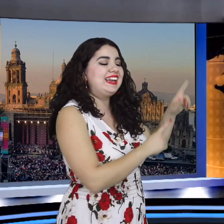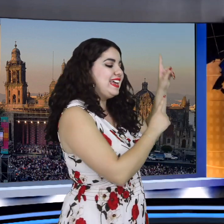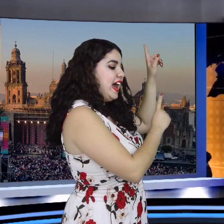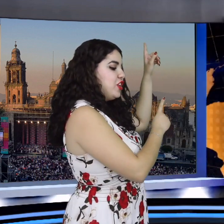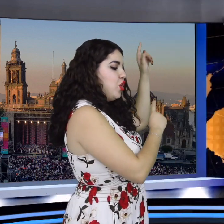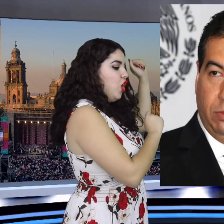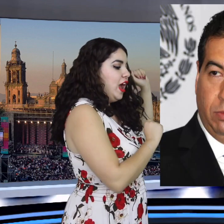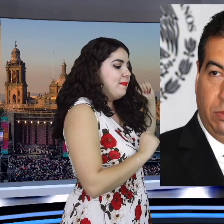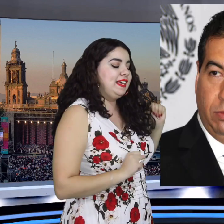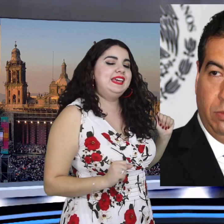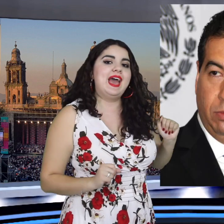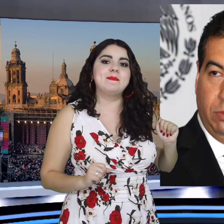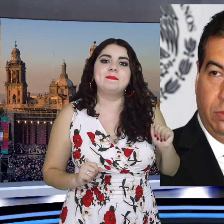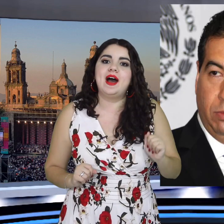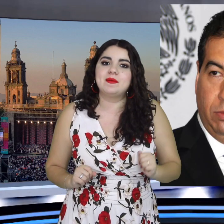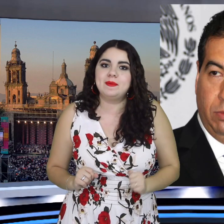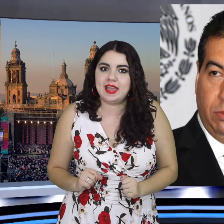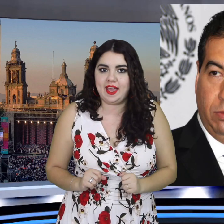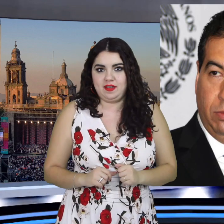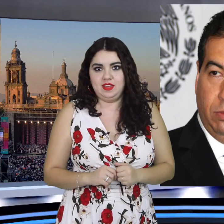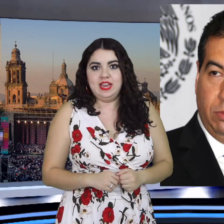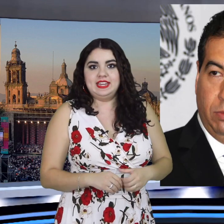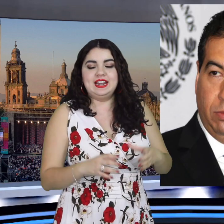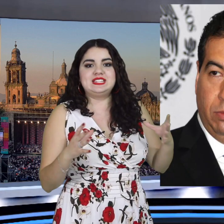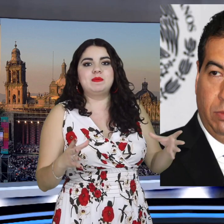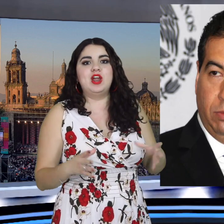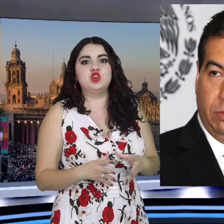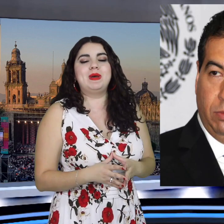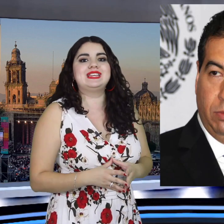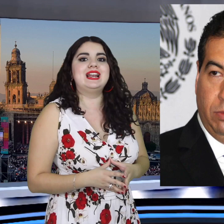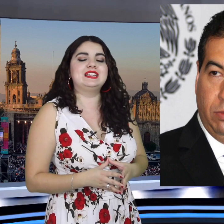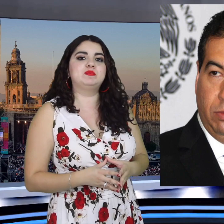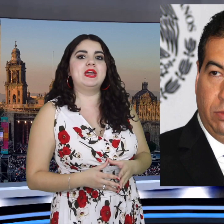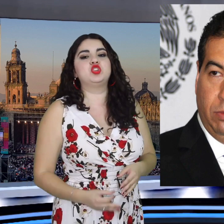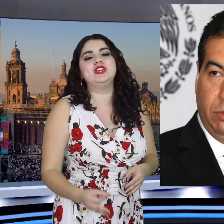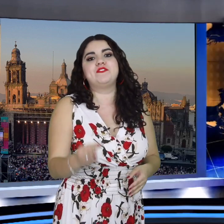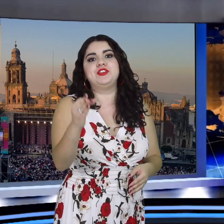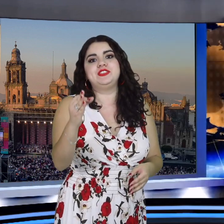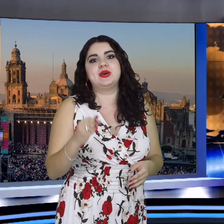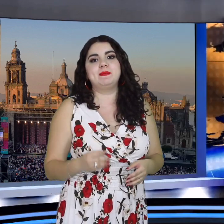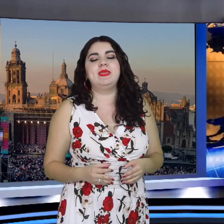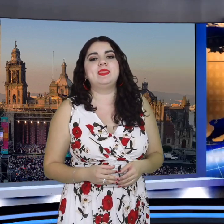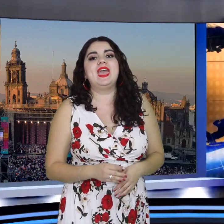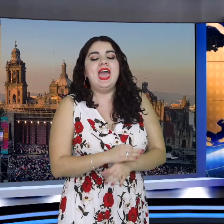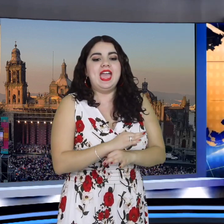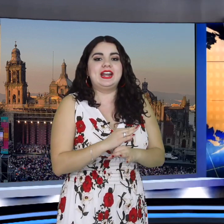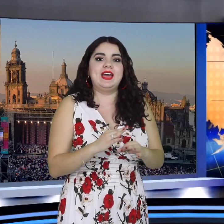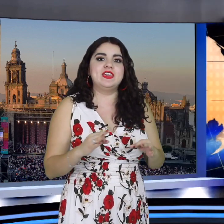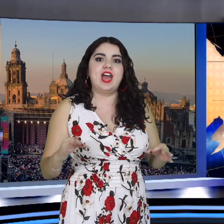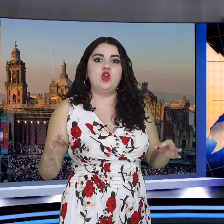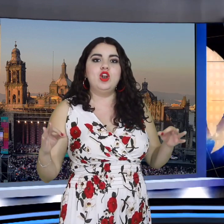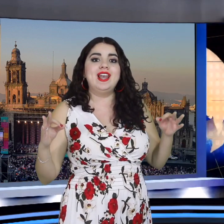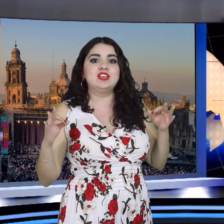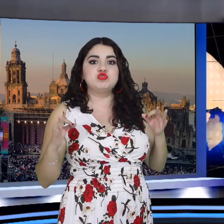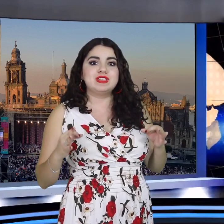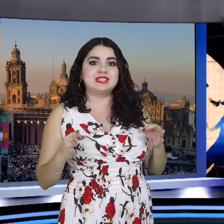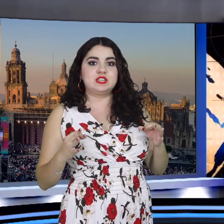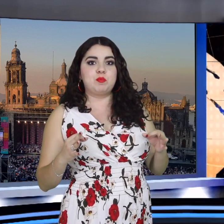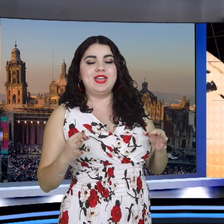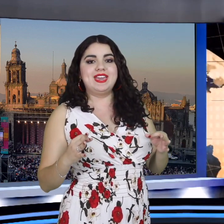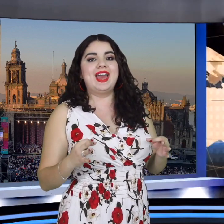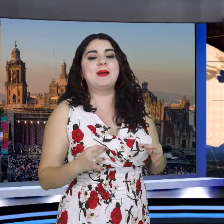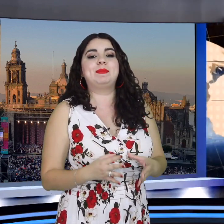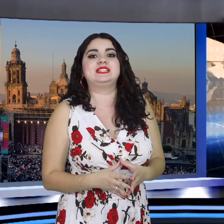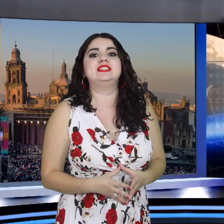presencia de Ricardo Mejía Barbeja, quienes hablaron más al respecto y definitivamente erradicaron las dudas